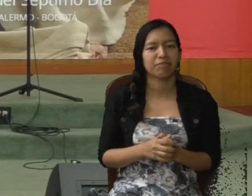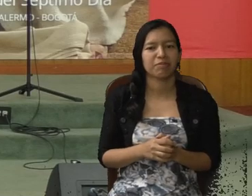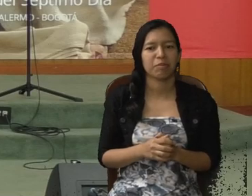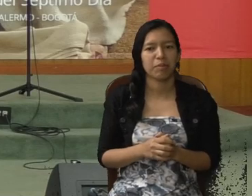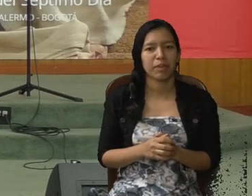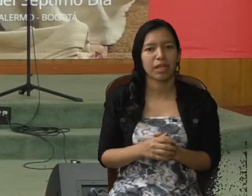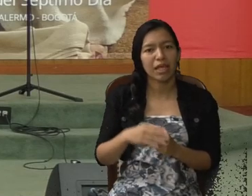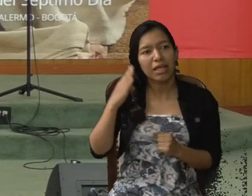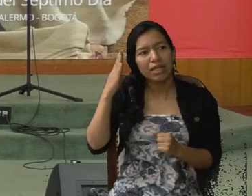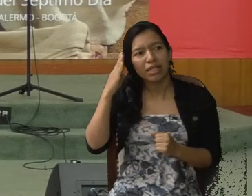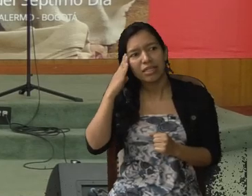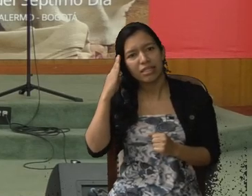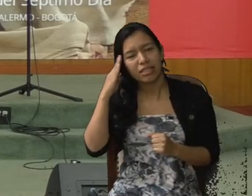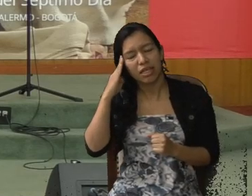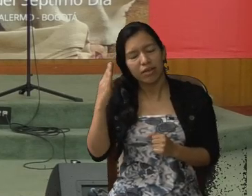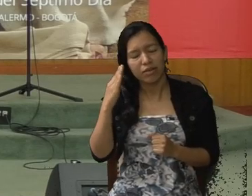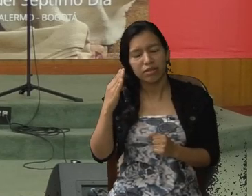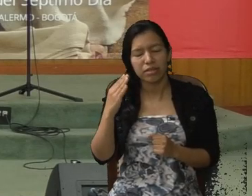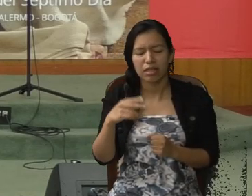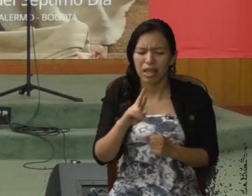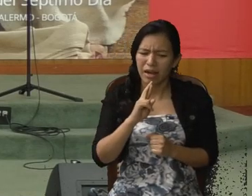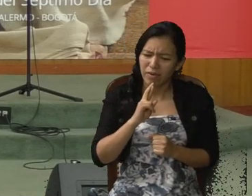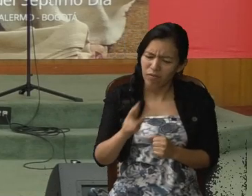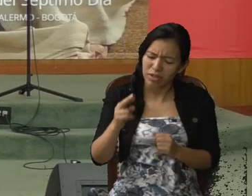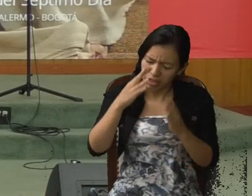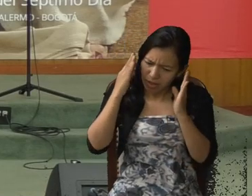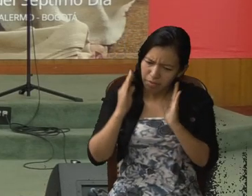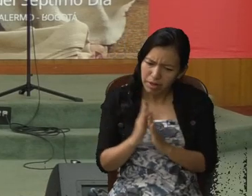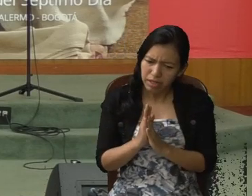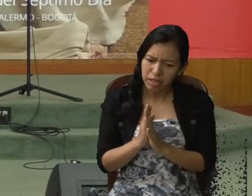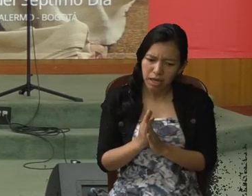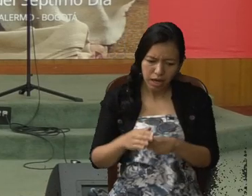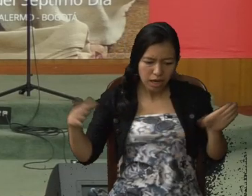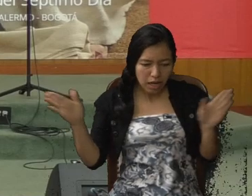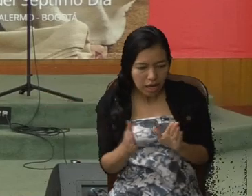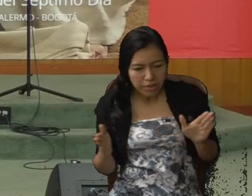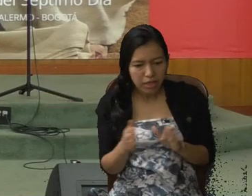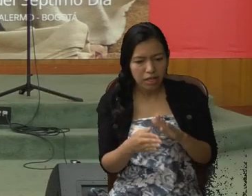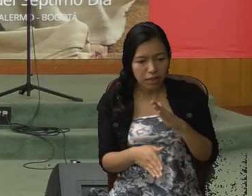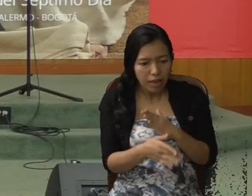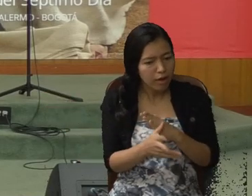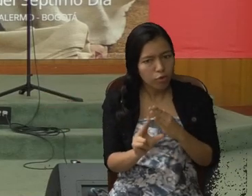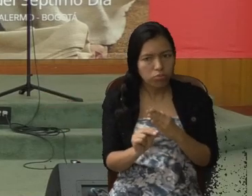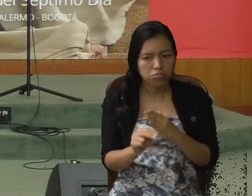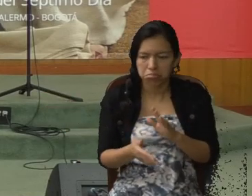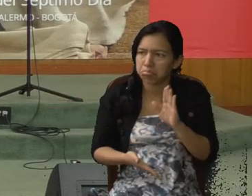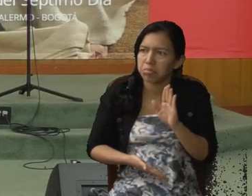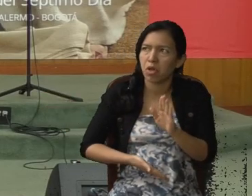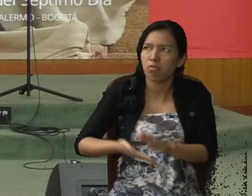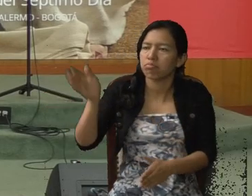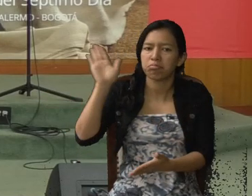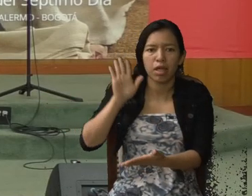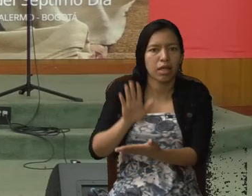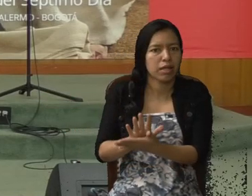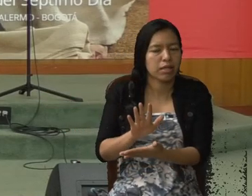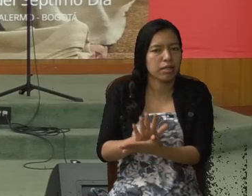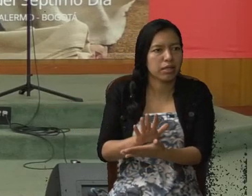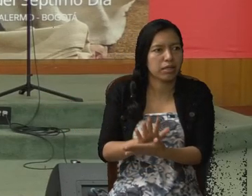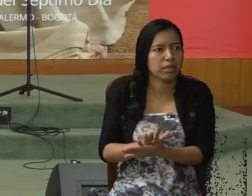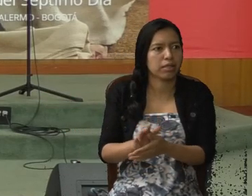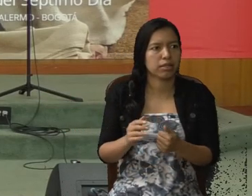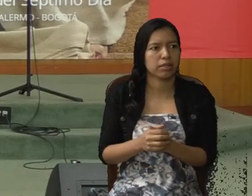Tan certera fue la respuesta de María que el ángel no tuvo que insistir. Se fue tranquilo. Y tan correcta fue